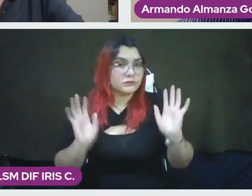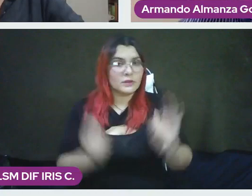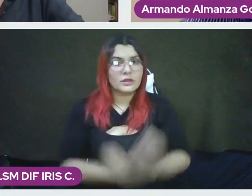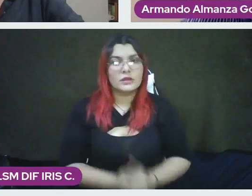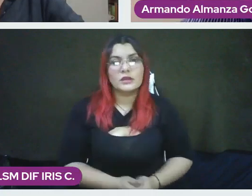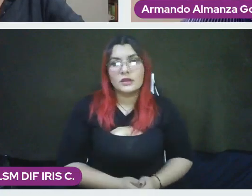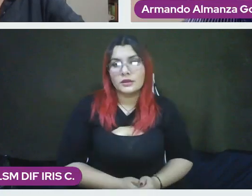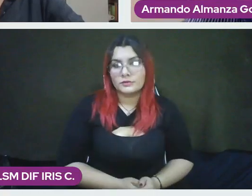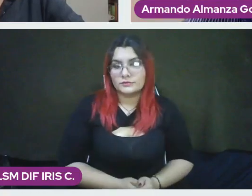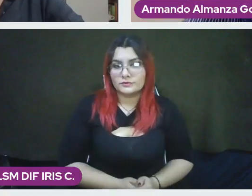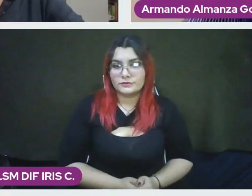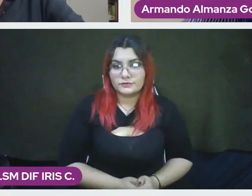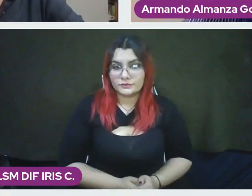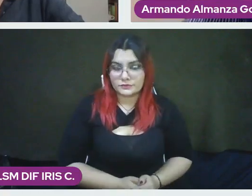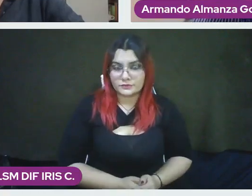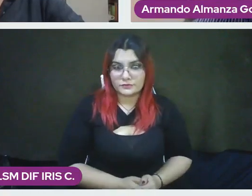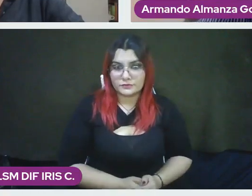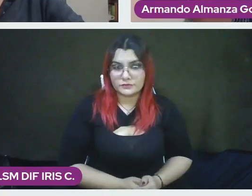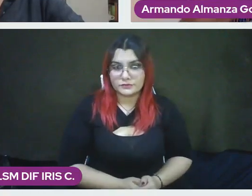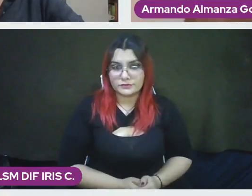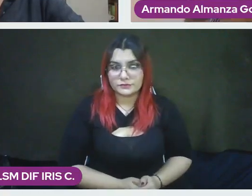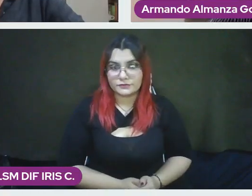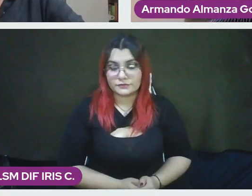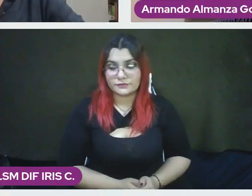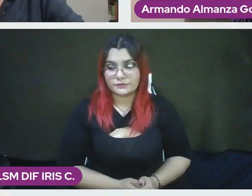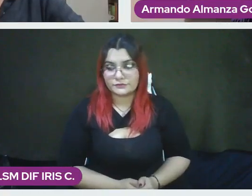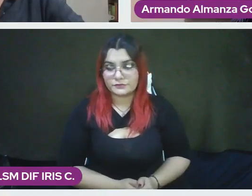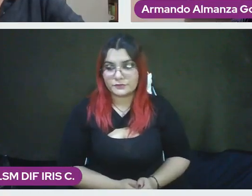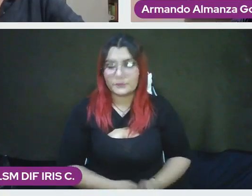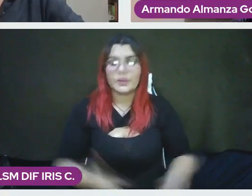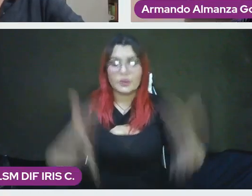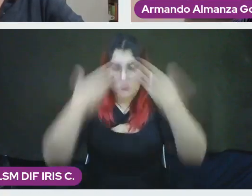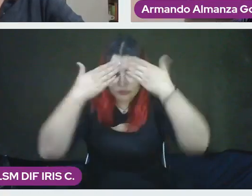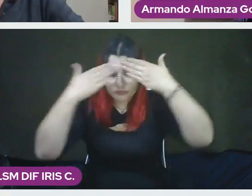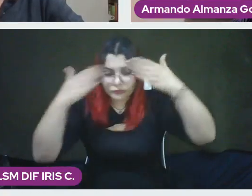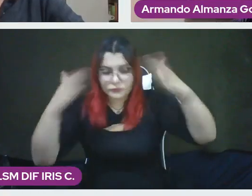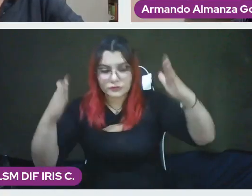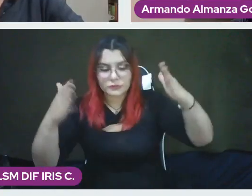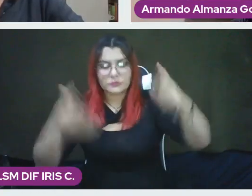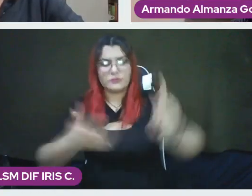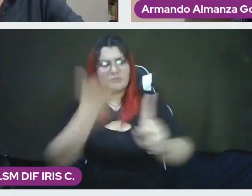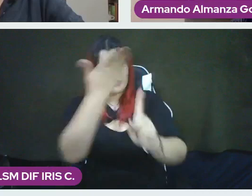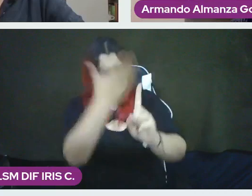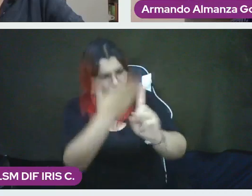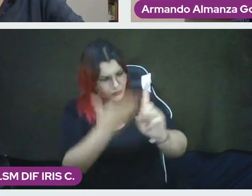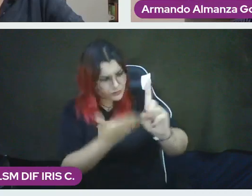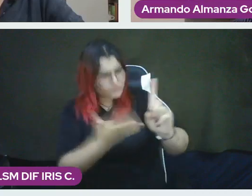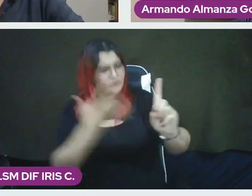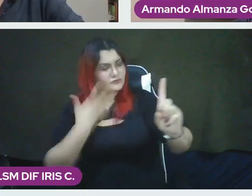es el de reconocer mis capacidades, ¿no? ¿Qué